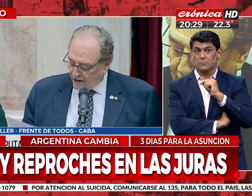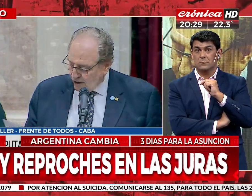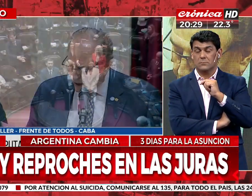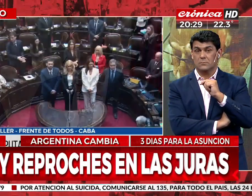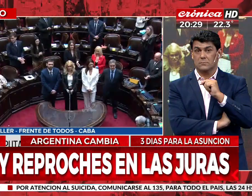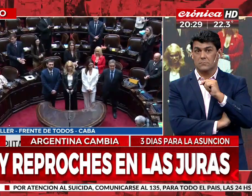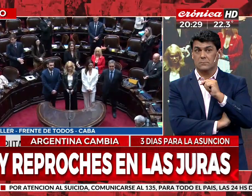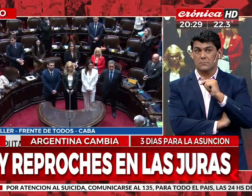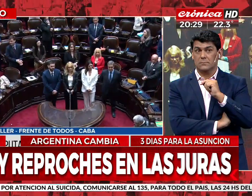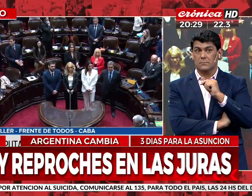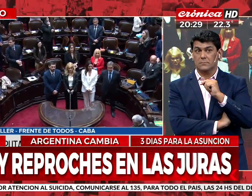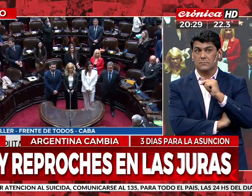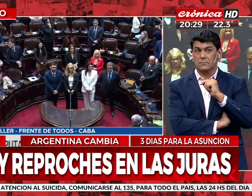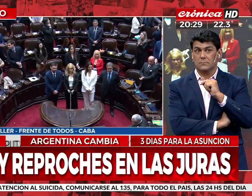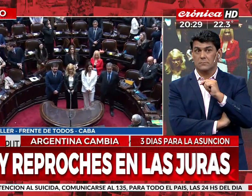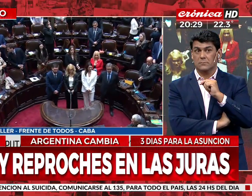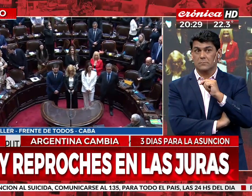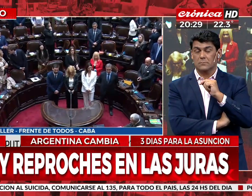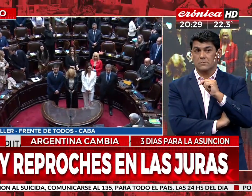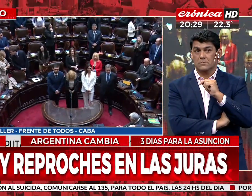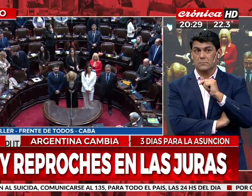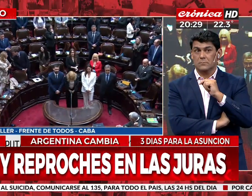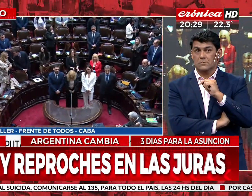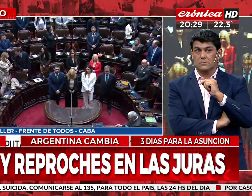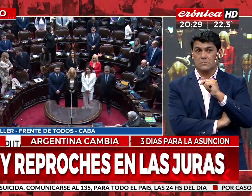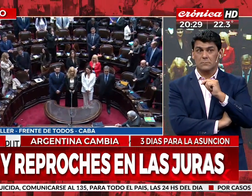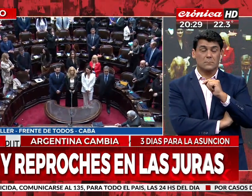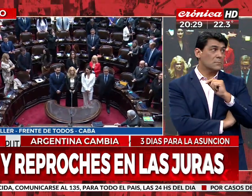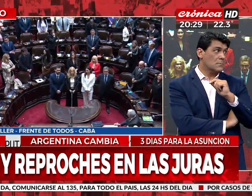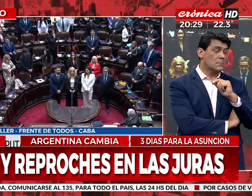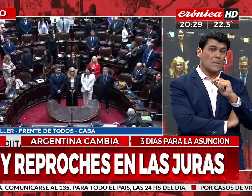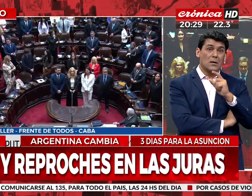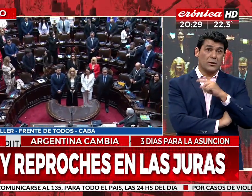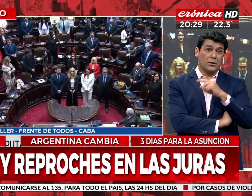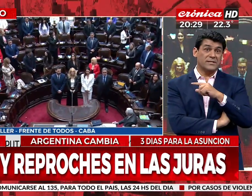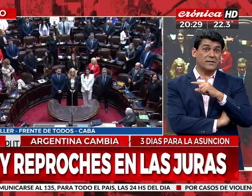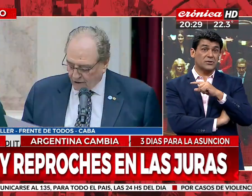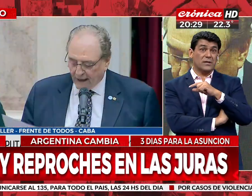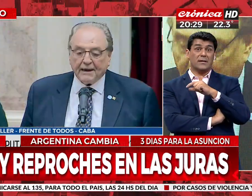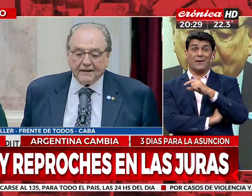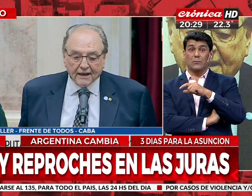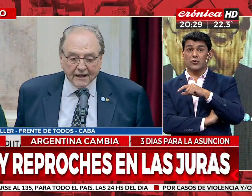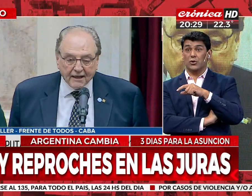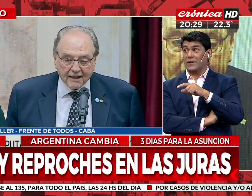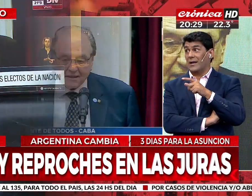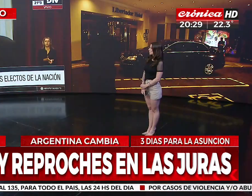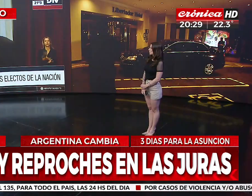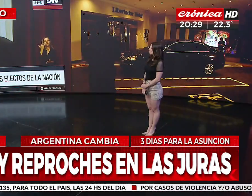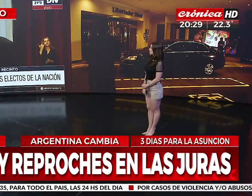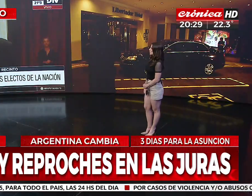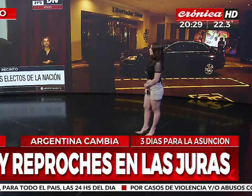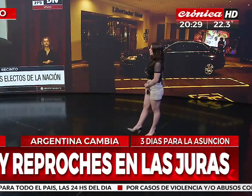bueno, lo lógico es que sea una tarea muy difícil la que tiene por delante Menem. Bien, lo que dice José es que hay muchos